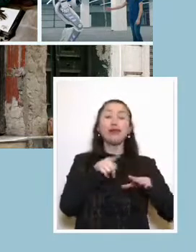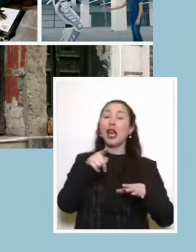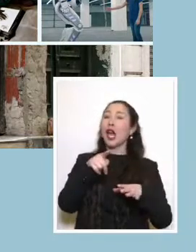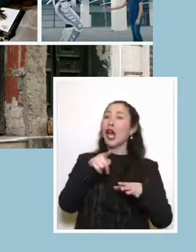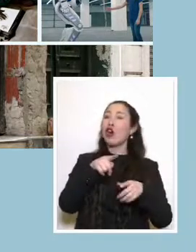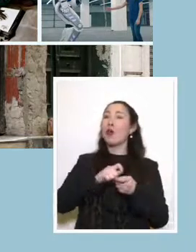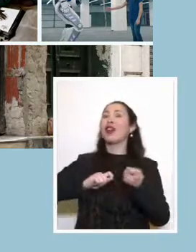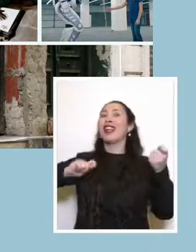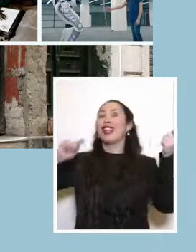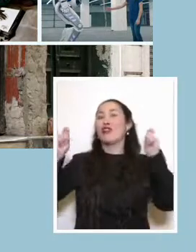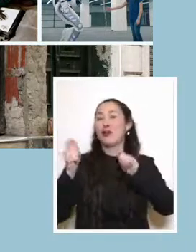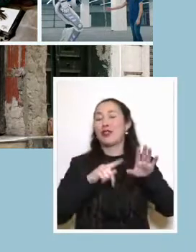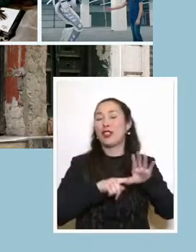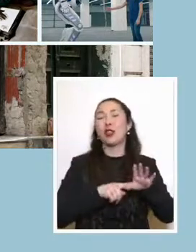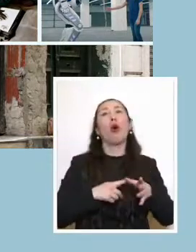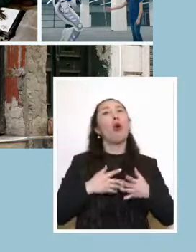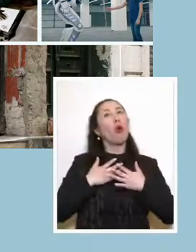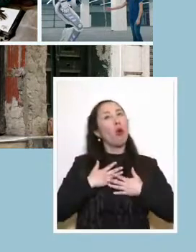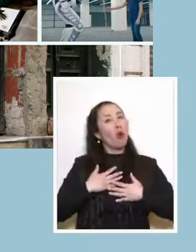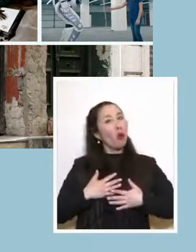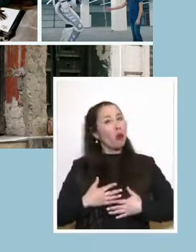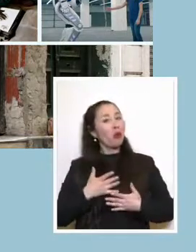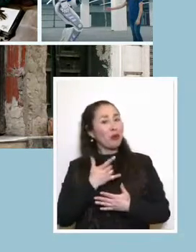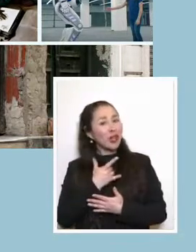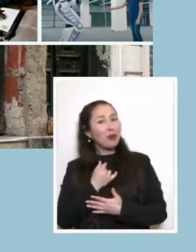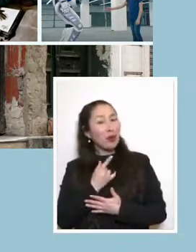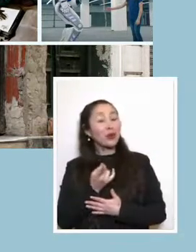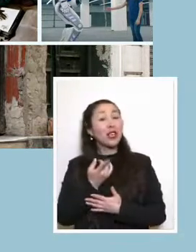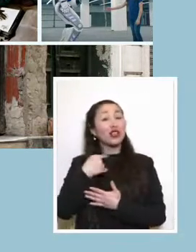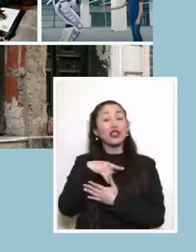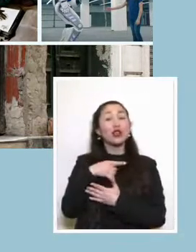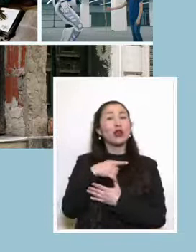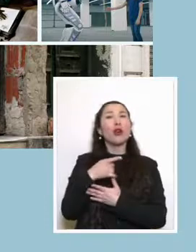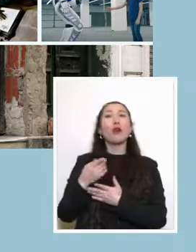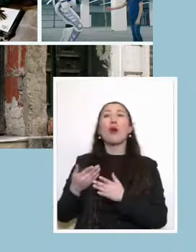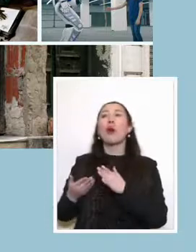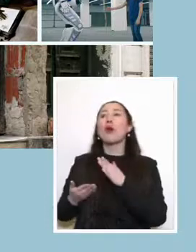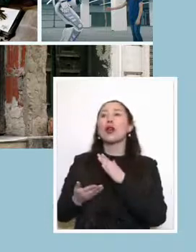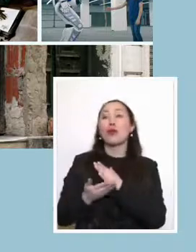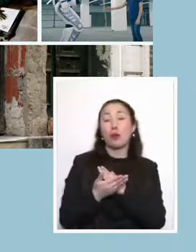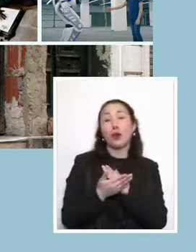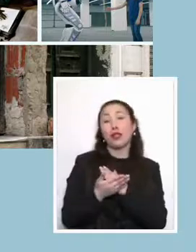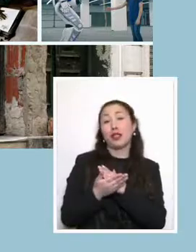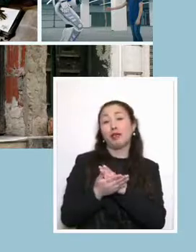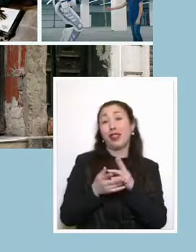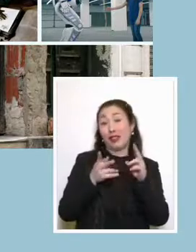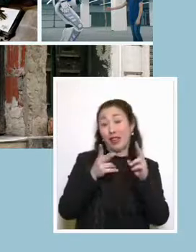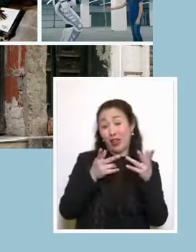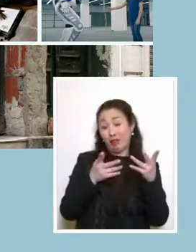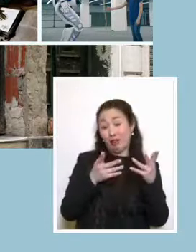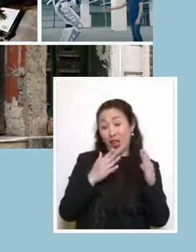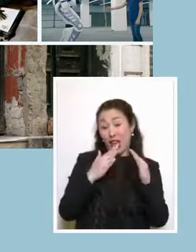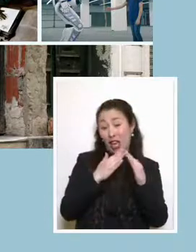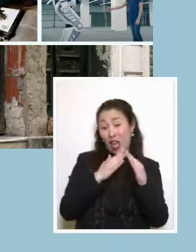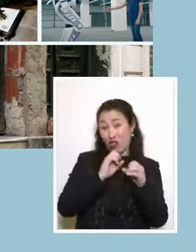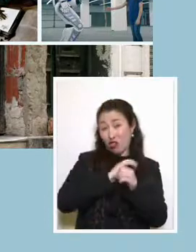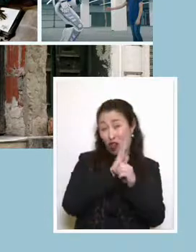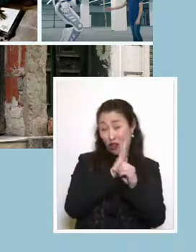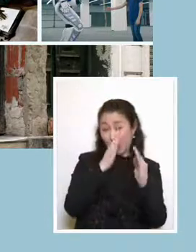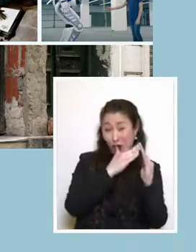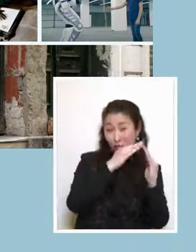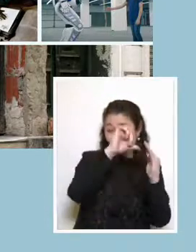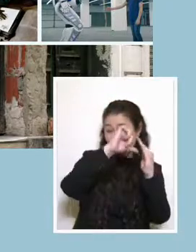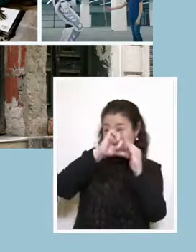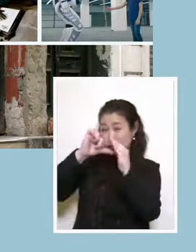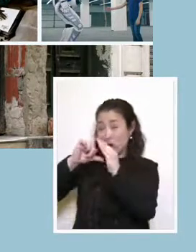transformación tecnológica. Hemos hecho una apuesta muy grande en tiempos de COVID en la capacidad de la